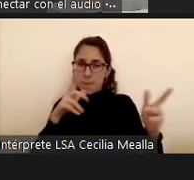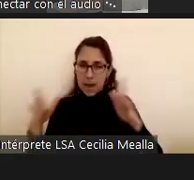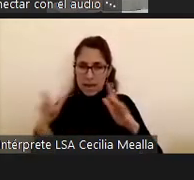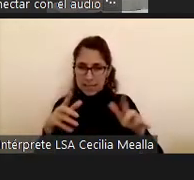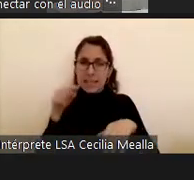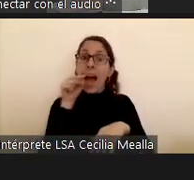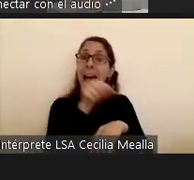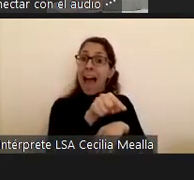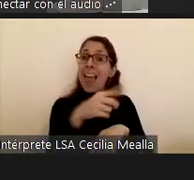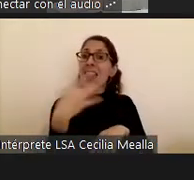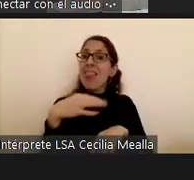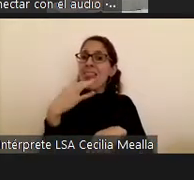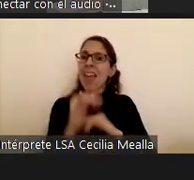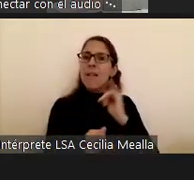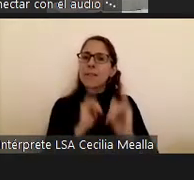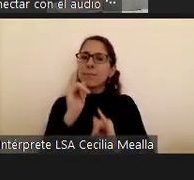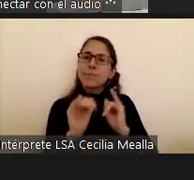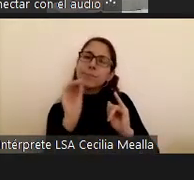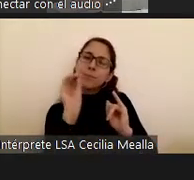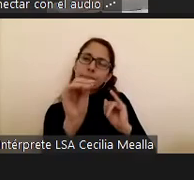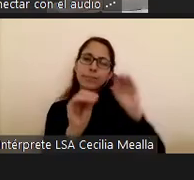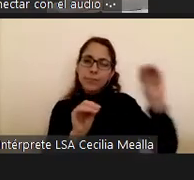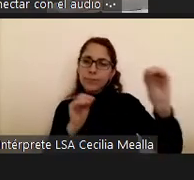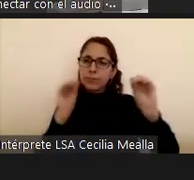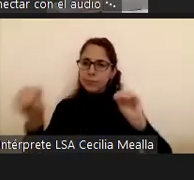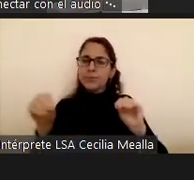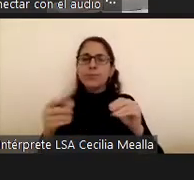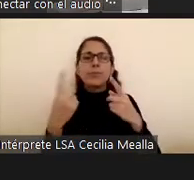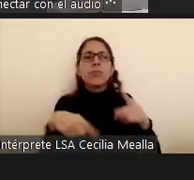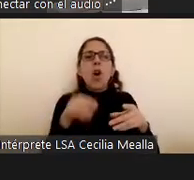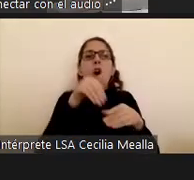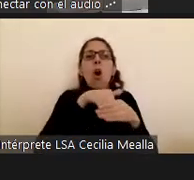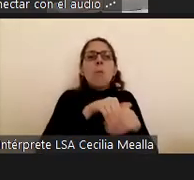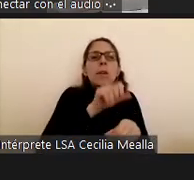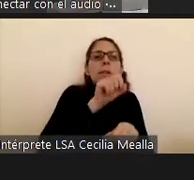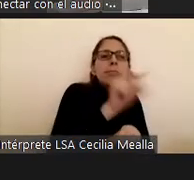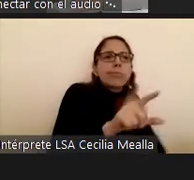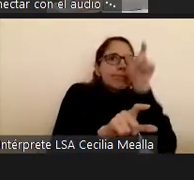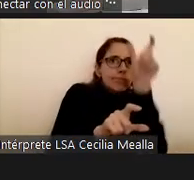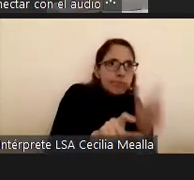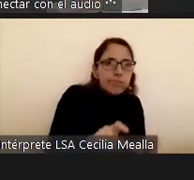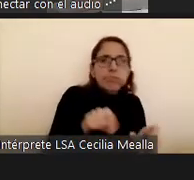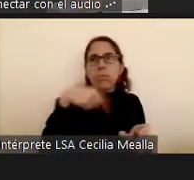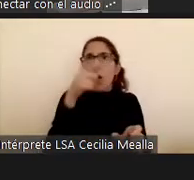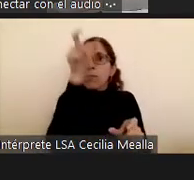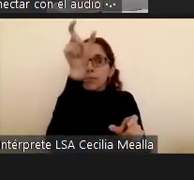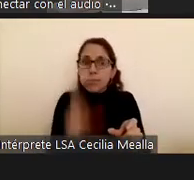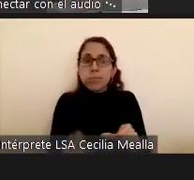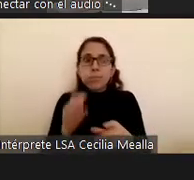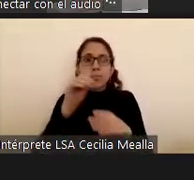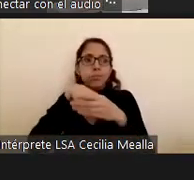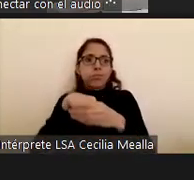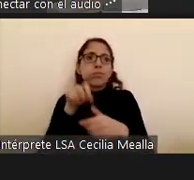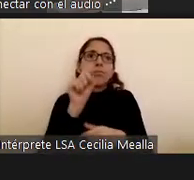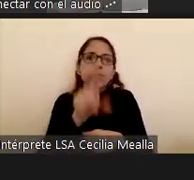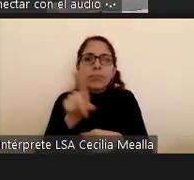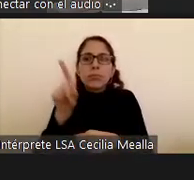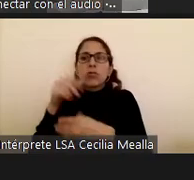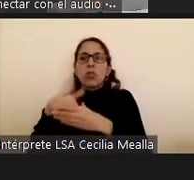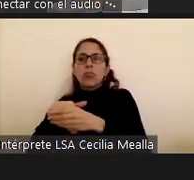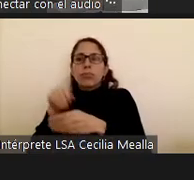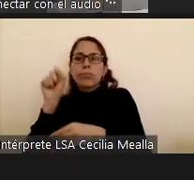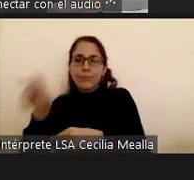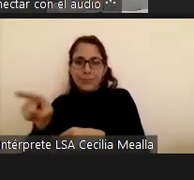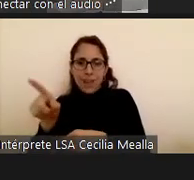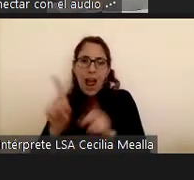que completar cuáles serían los componentes de cada uno. Sí que faltan. Algunos están y otros no. Entonces, y